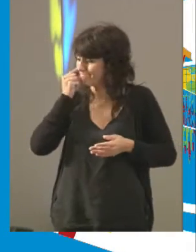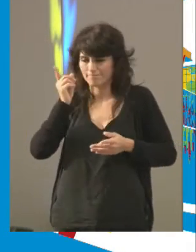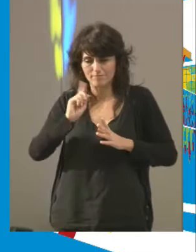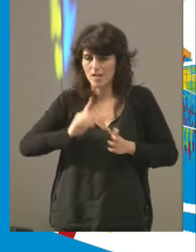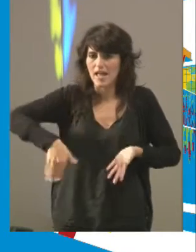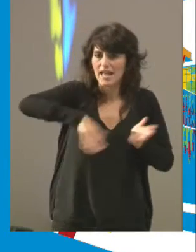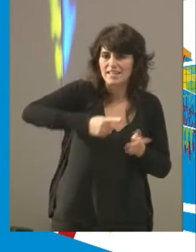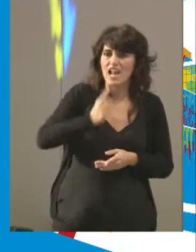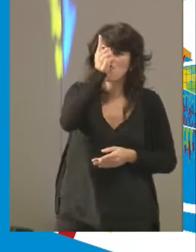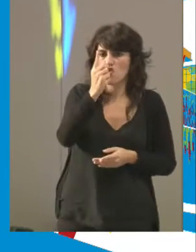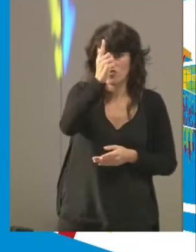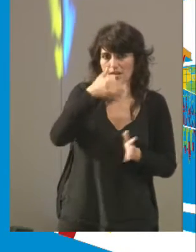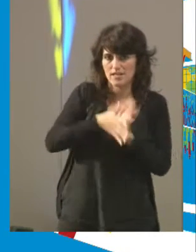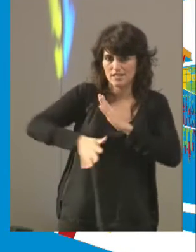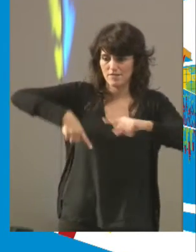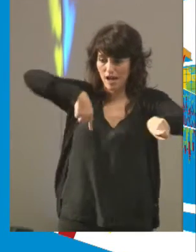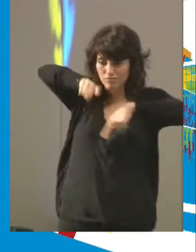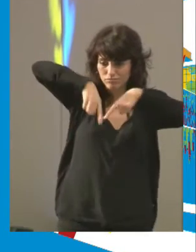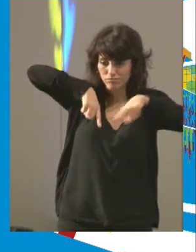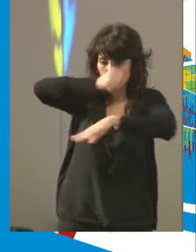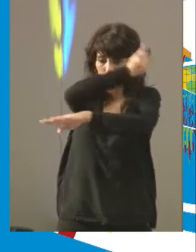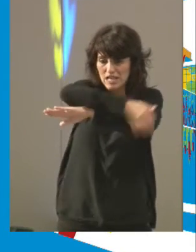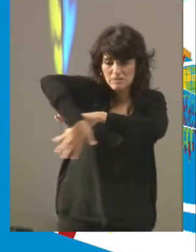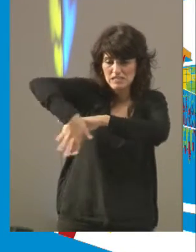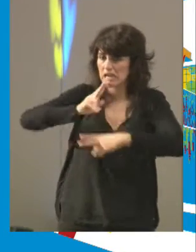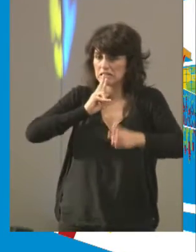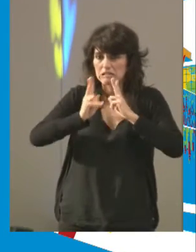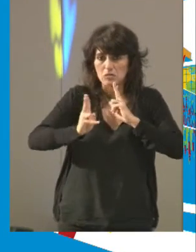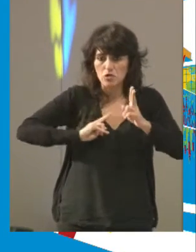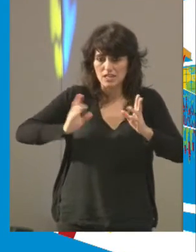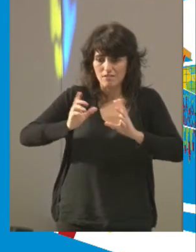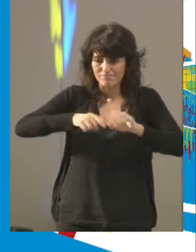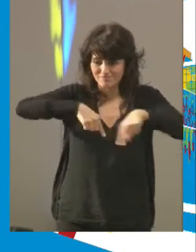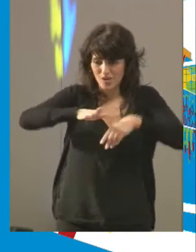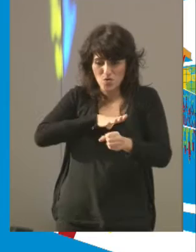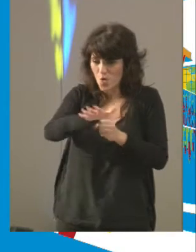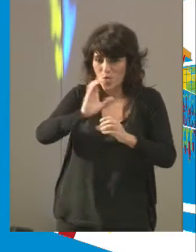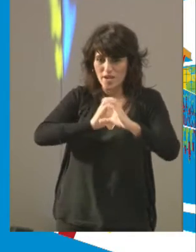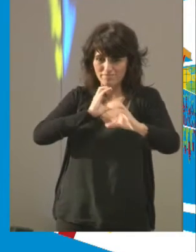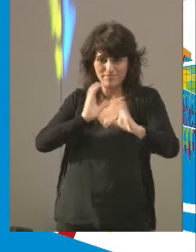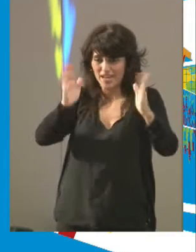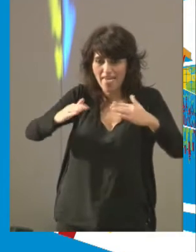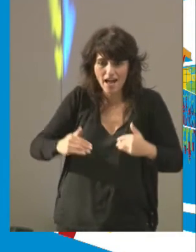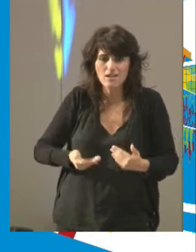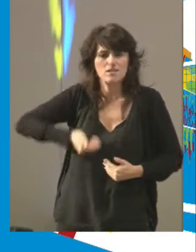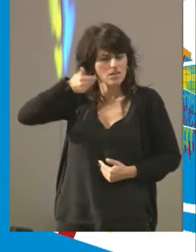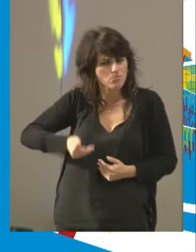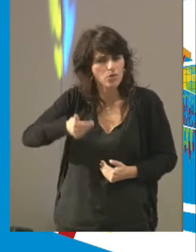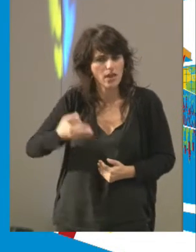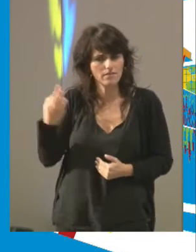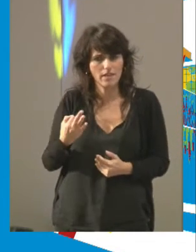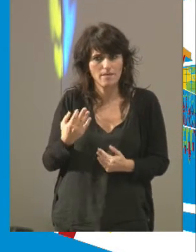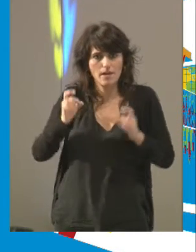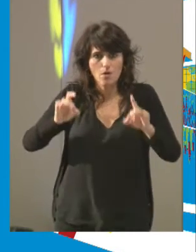la carretera norte y que los flujos transversales, que no tienen ninguna respuesta en el ámbito del transporte público, tienen una importancia muy destacada y que igual que tenemos